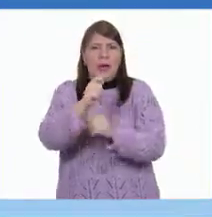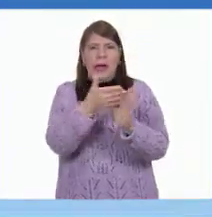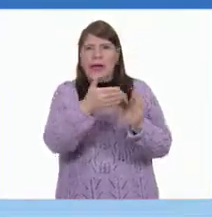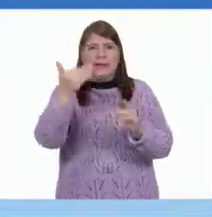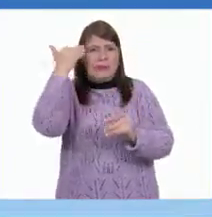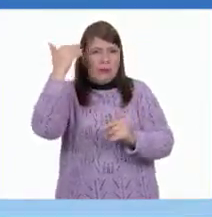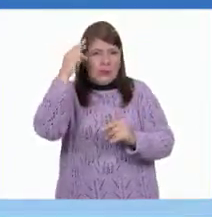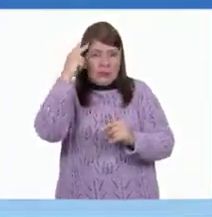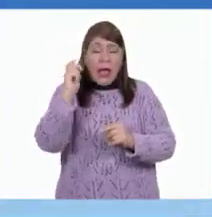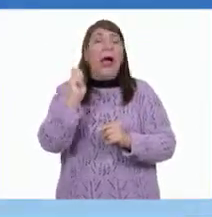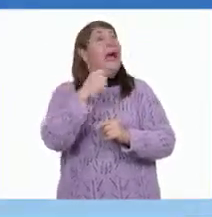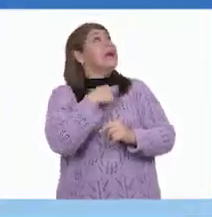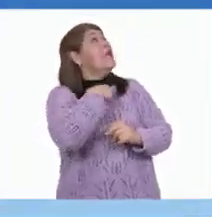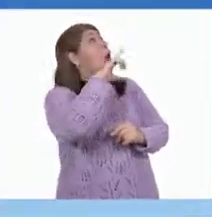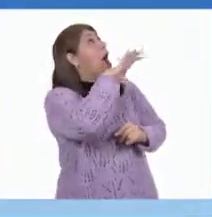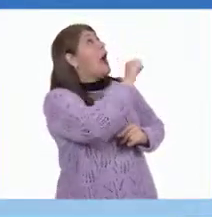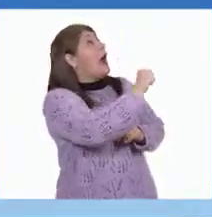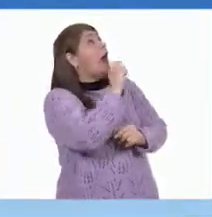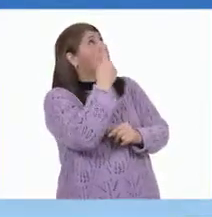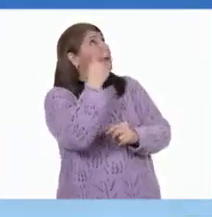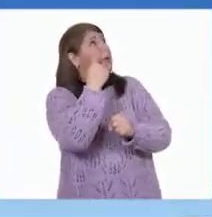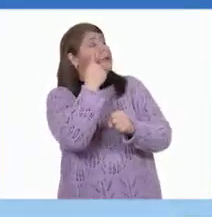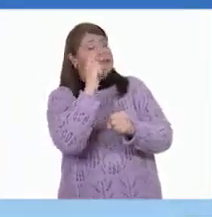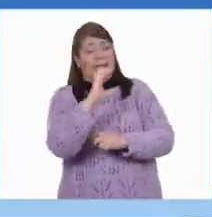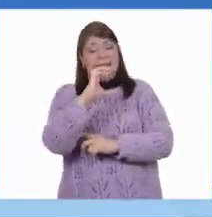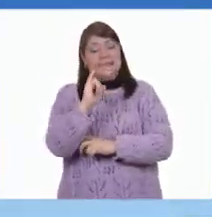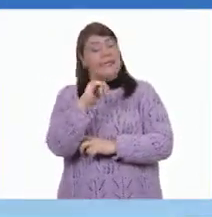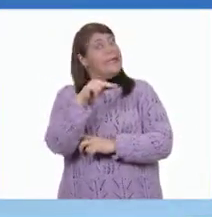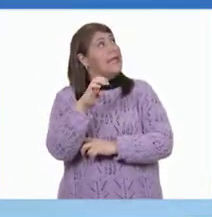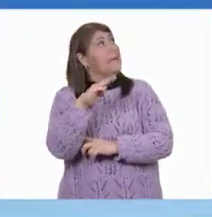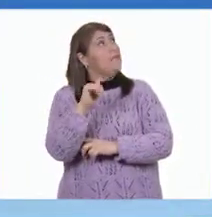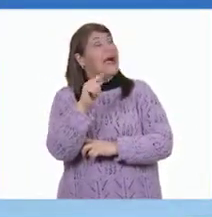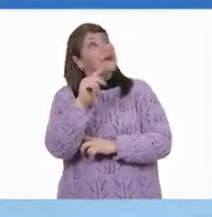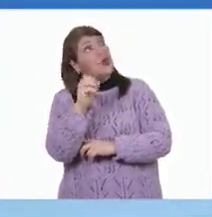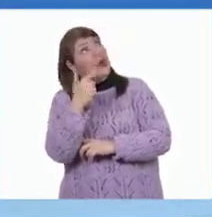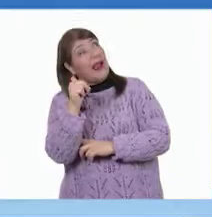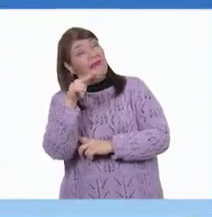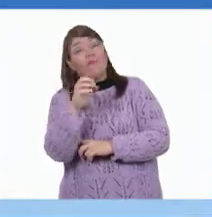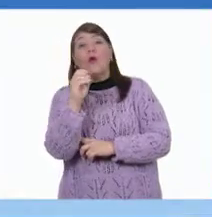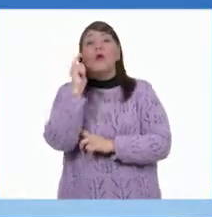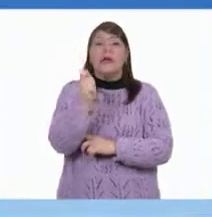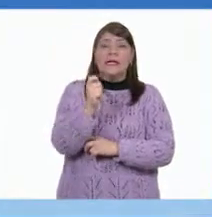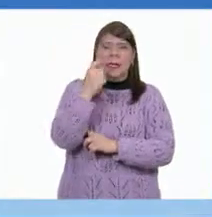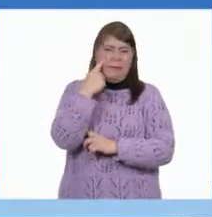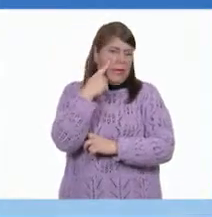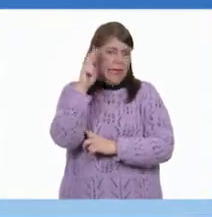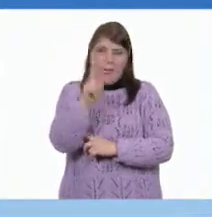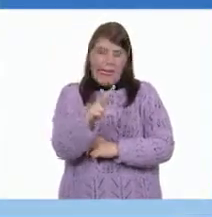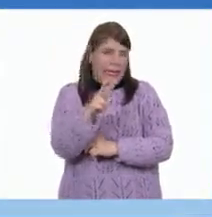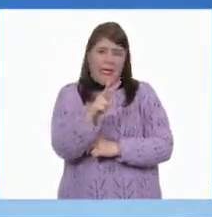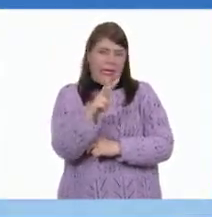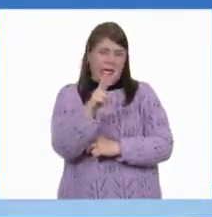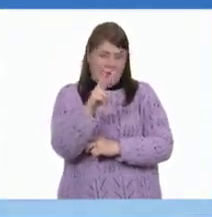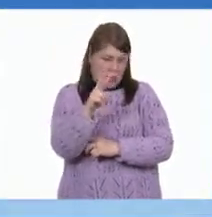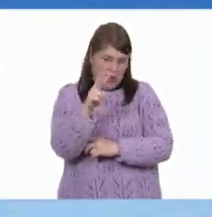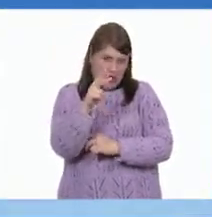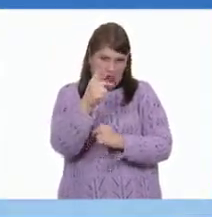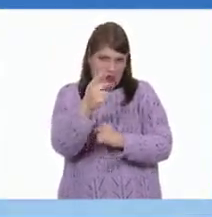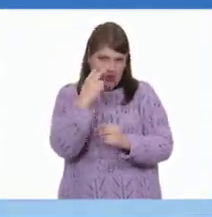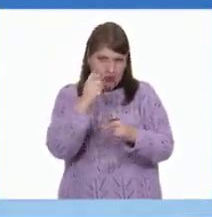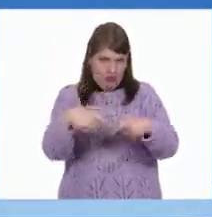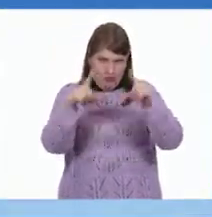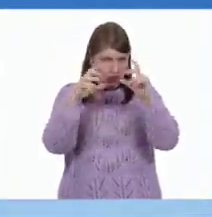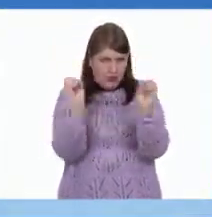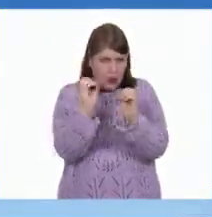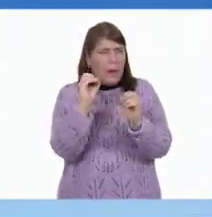maestra. Encontré sobre el cinematógrafo. Bueno, no sale en pantalla, pero lo deduje porque fue